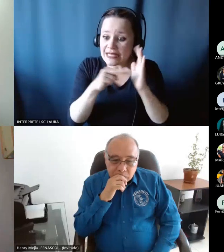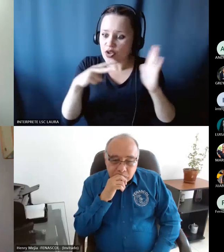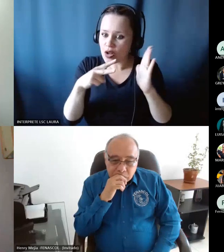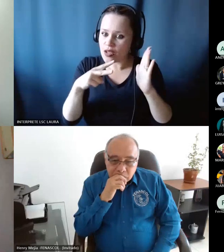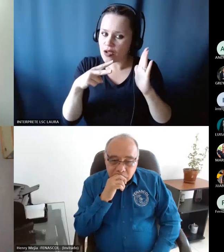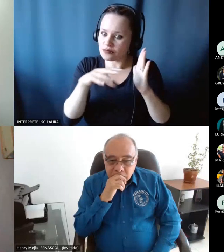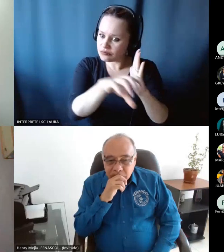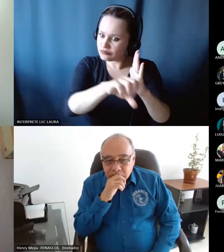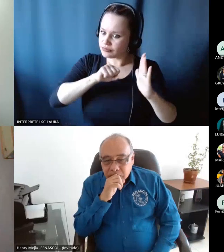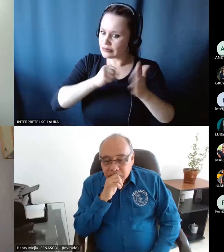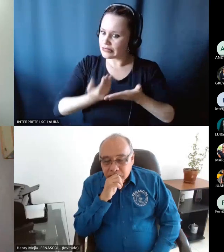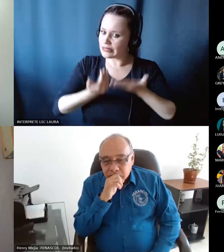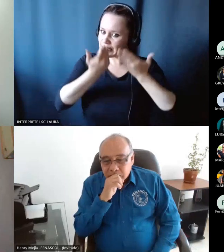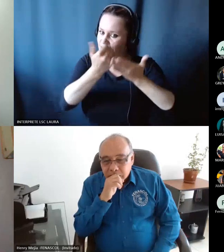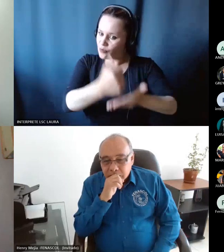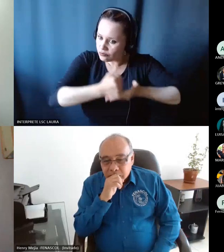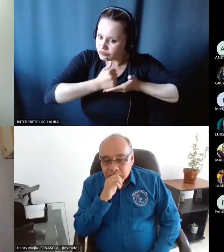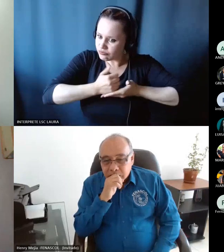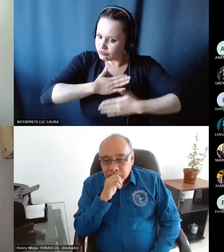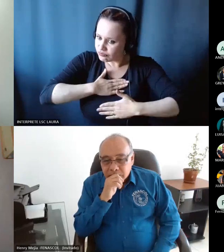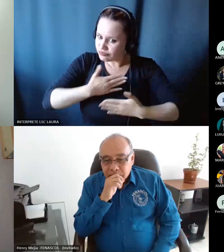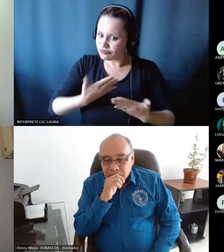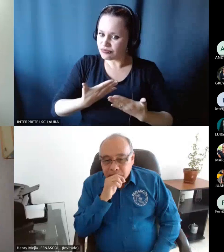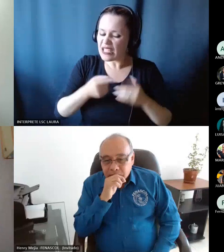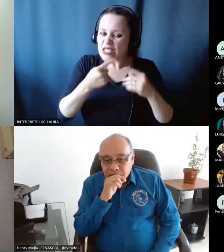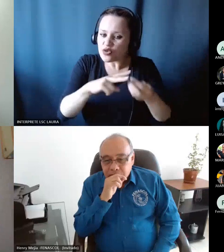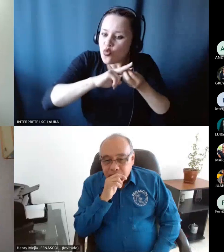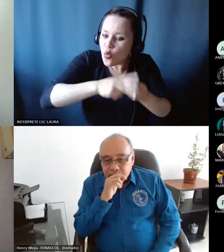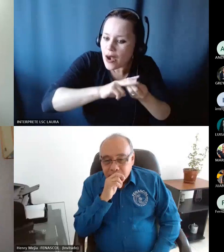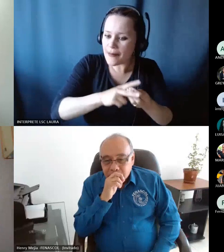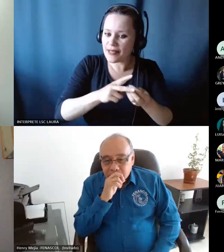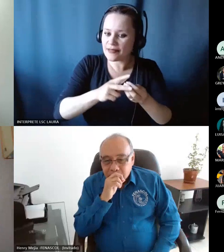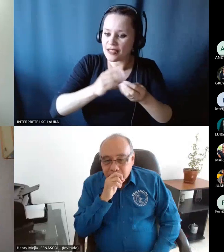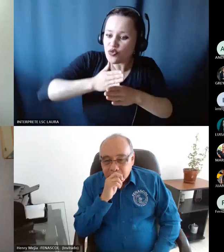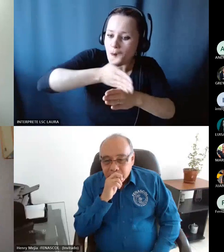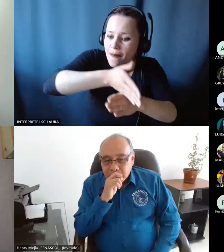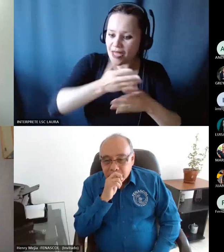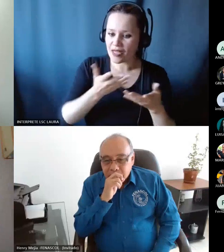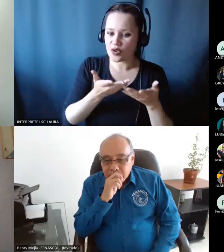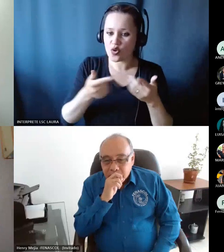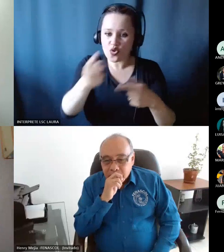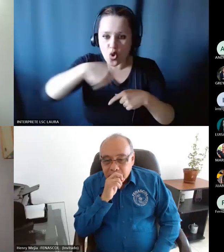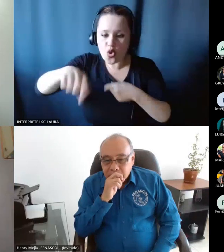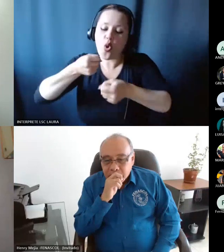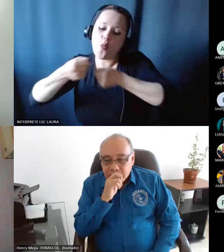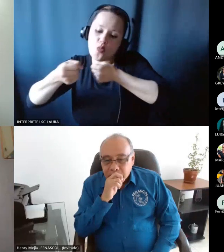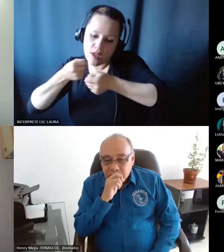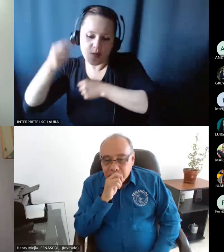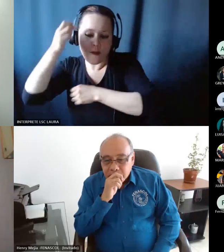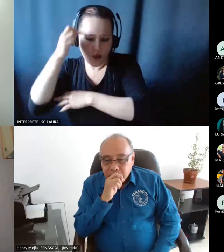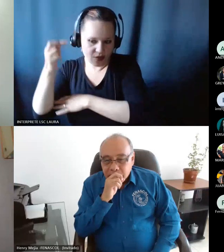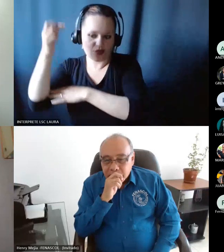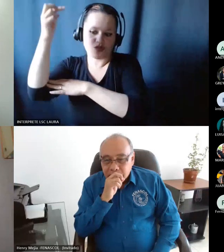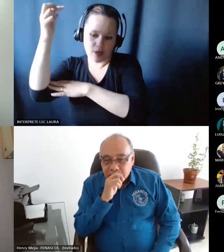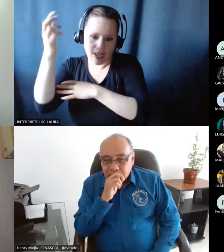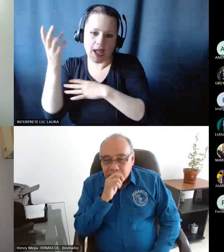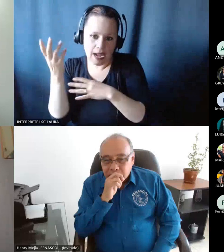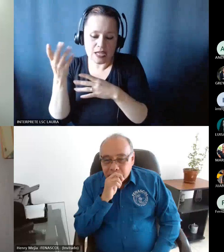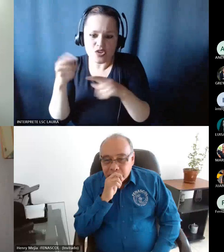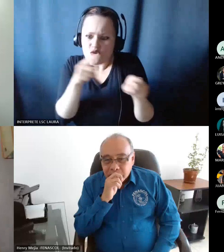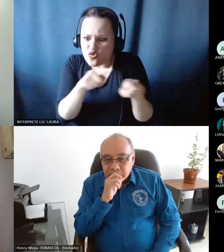una herramienta Es un medio sí de nosotros como comunicadores como profesionales depende